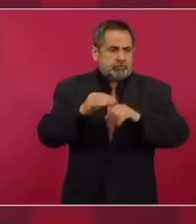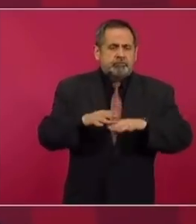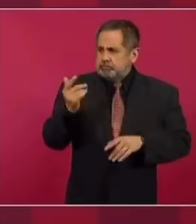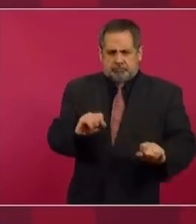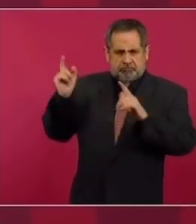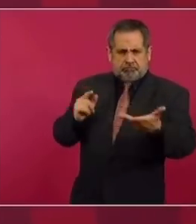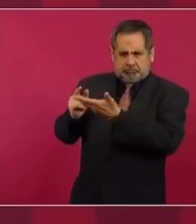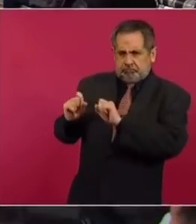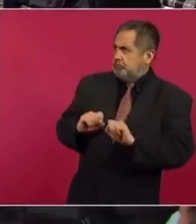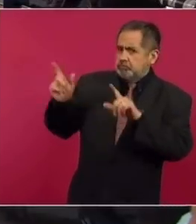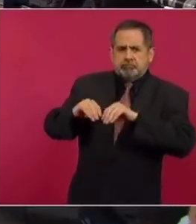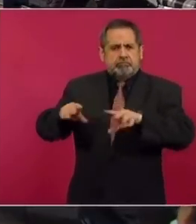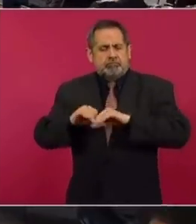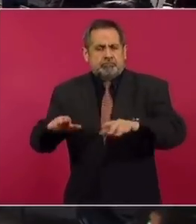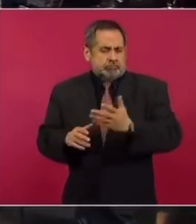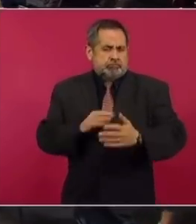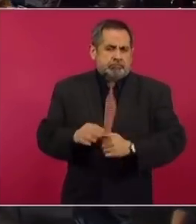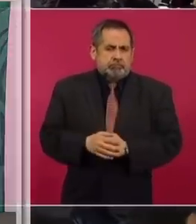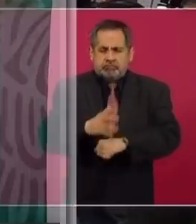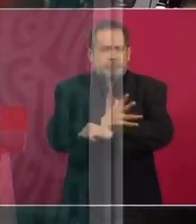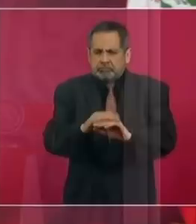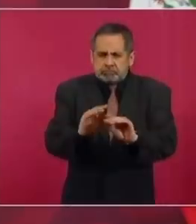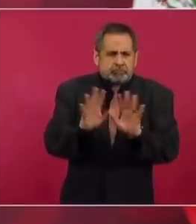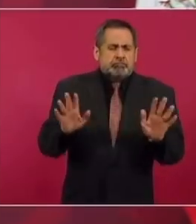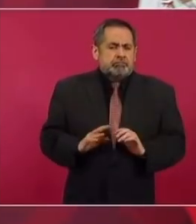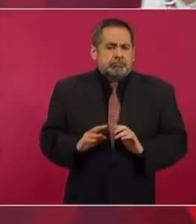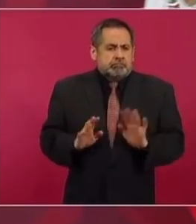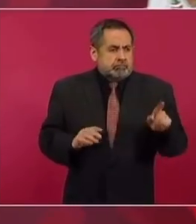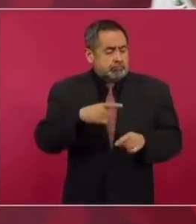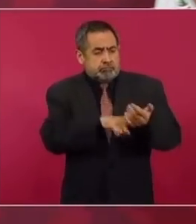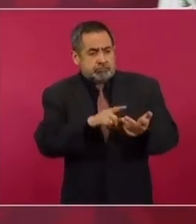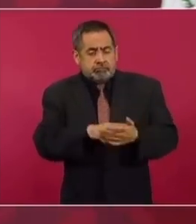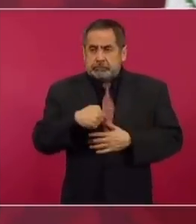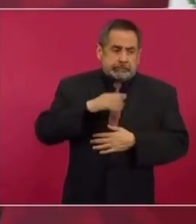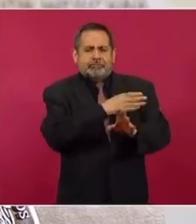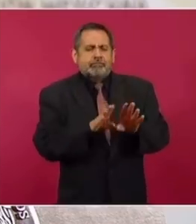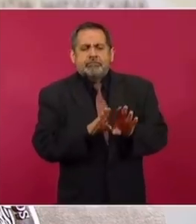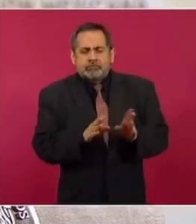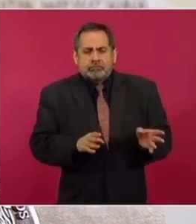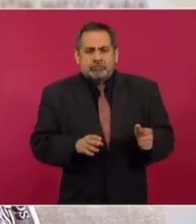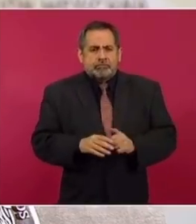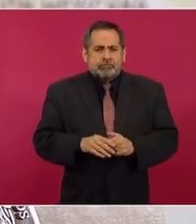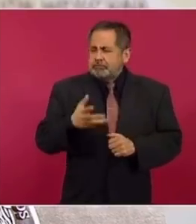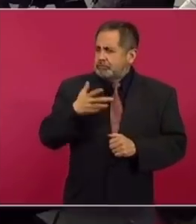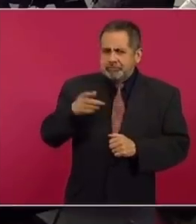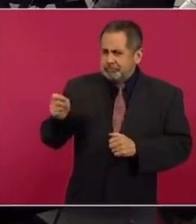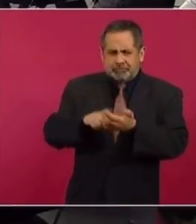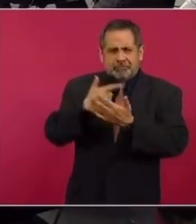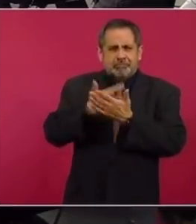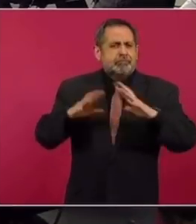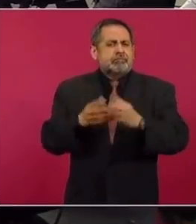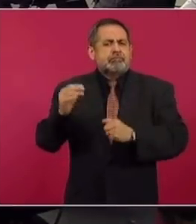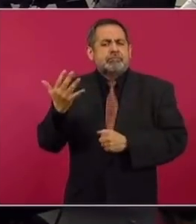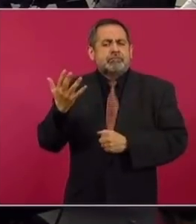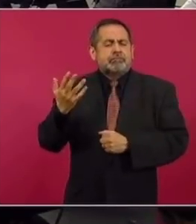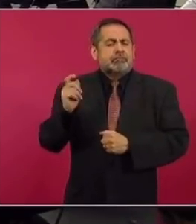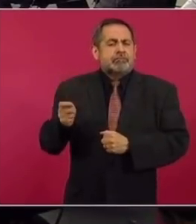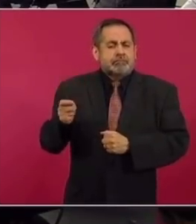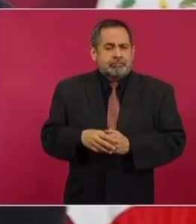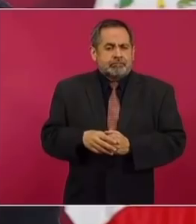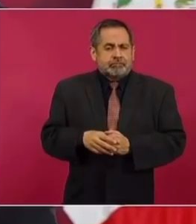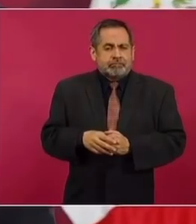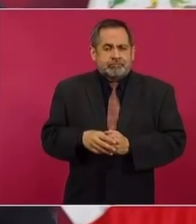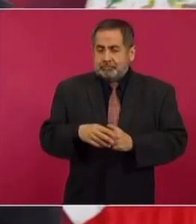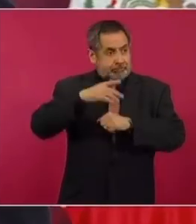información aquí, la damos a conocer. Se transparenta, porque el que nada debe, nada teme. ¿No tienes la lista de los 50